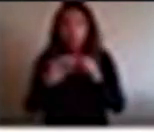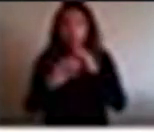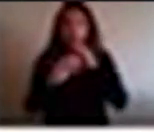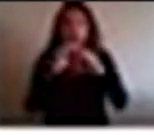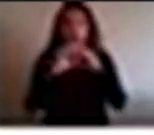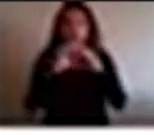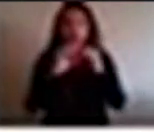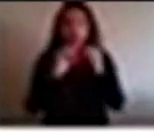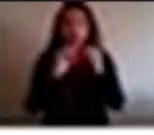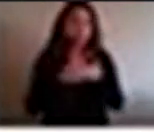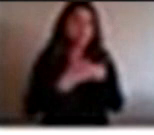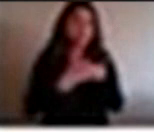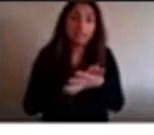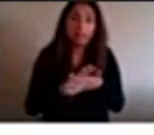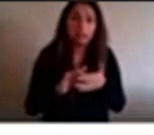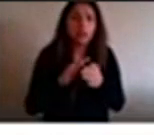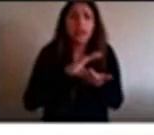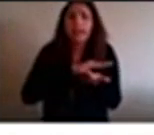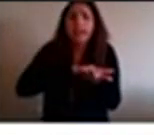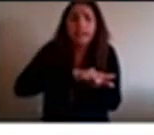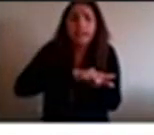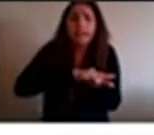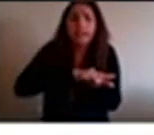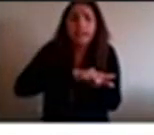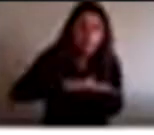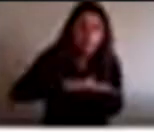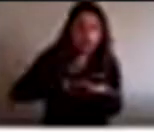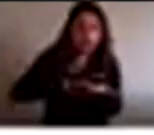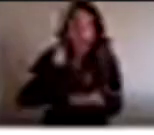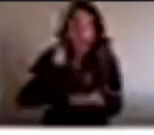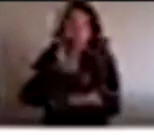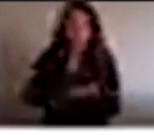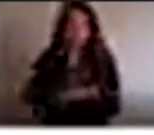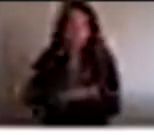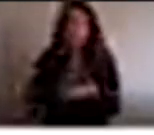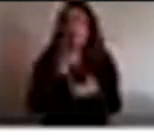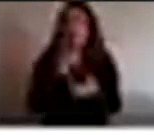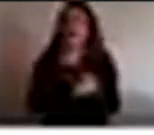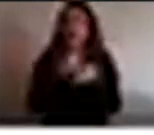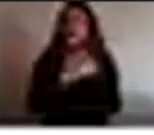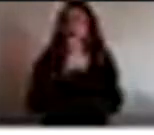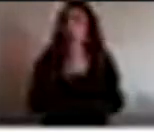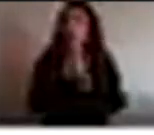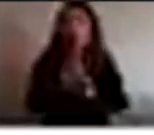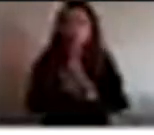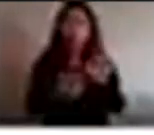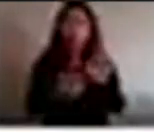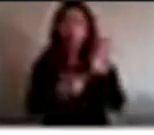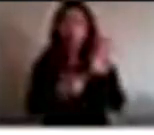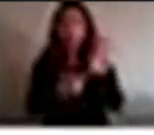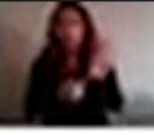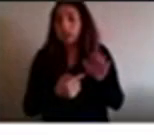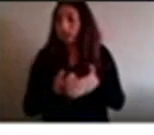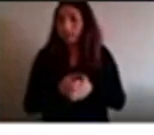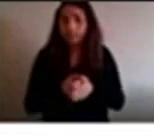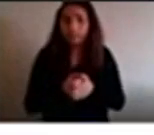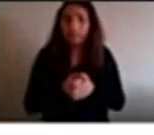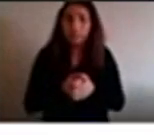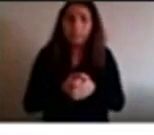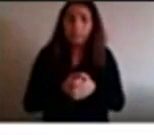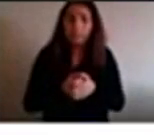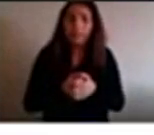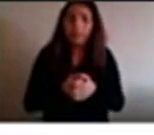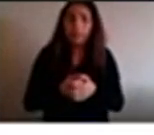que de manera gratuita licencia país todos los colombianos, los empresarios, personas particulares, las personas con